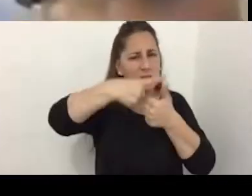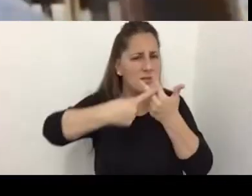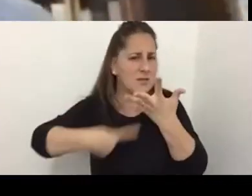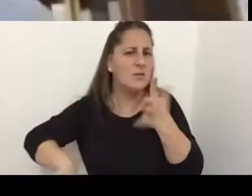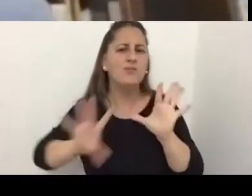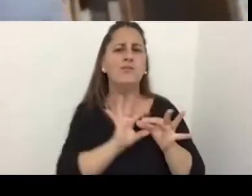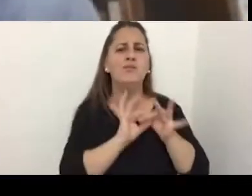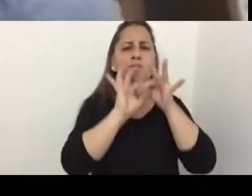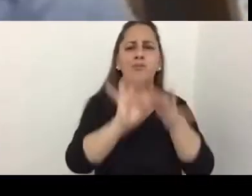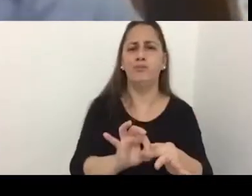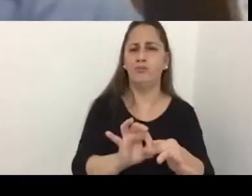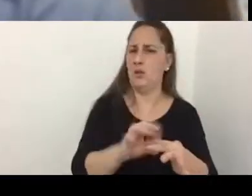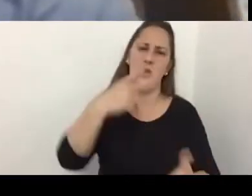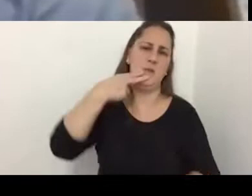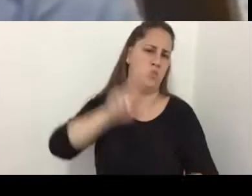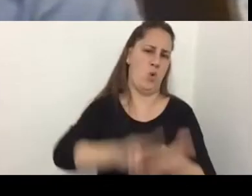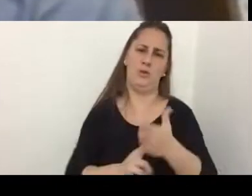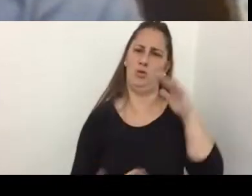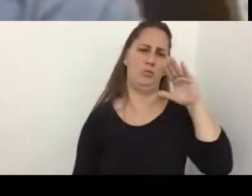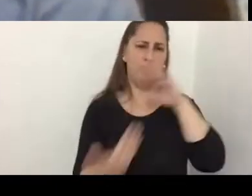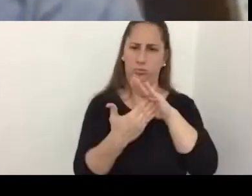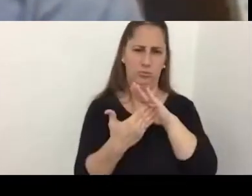los impuestos, para decirlo clarito.